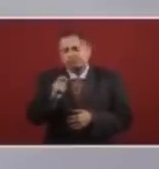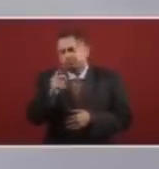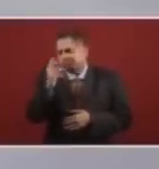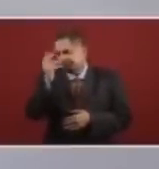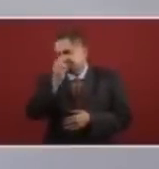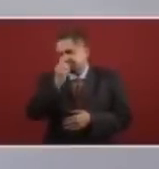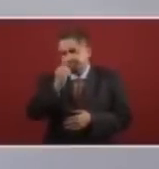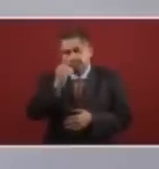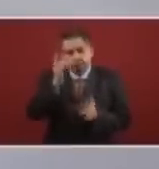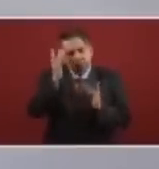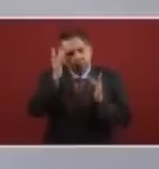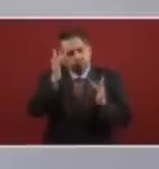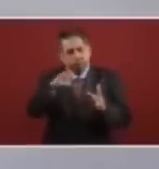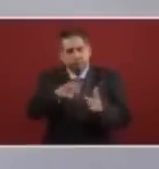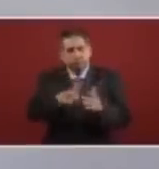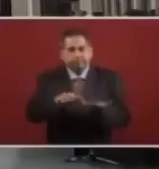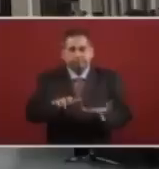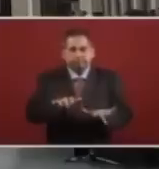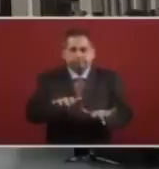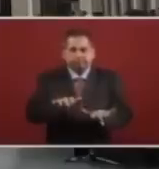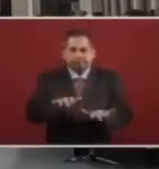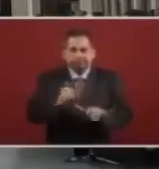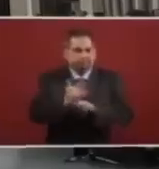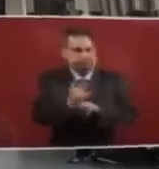redes sociales.